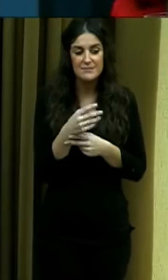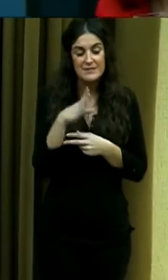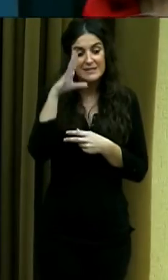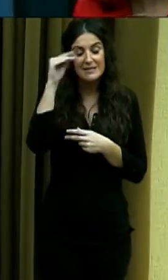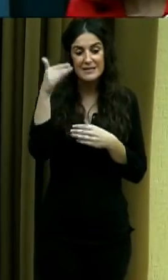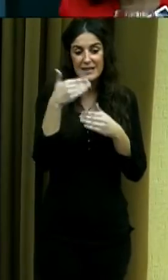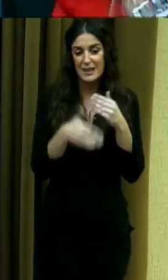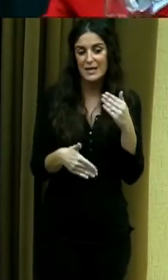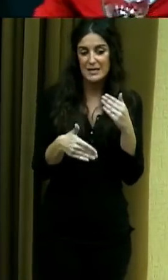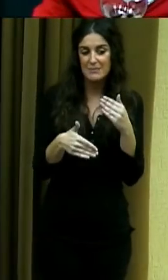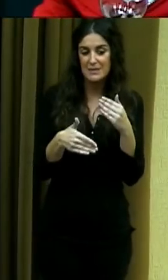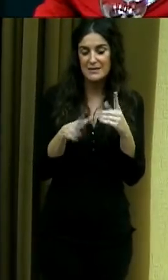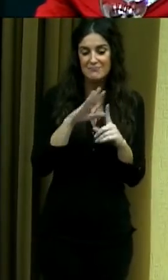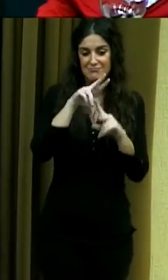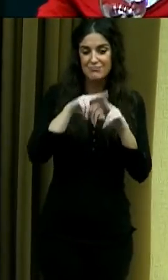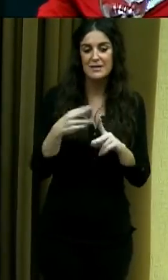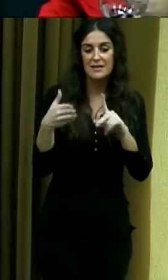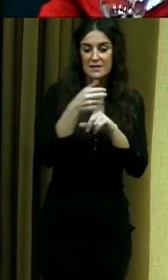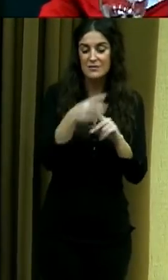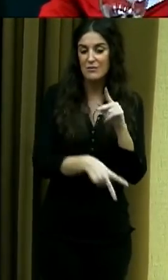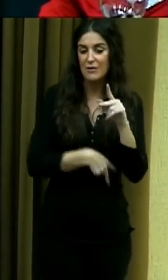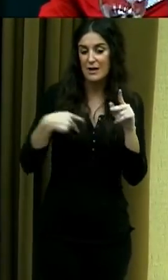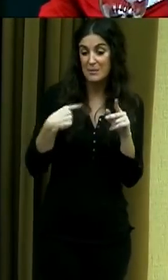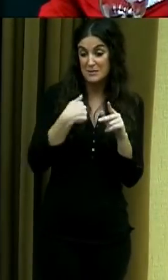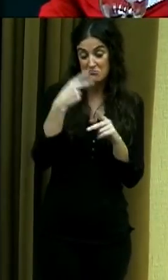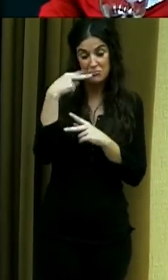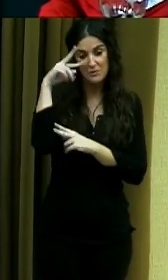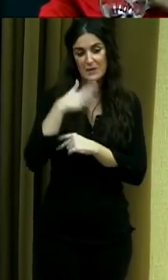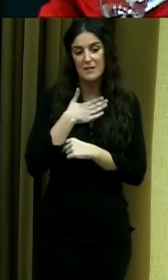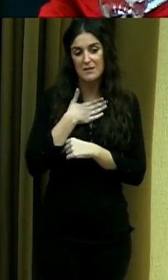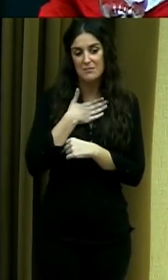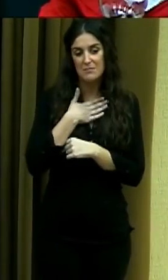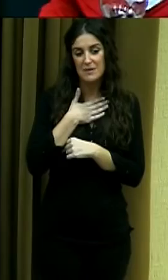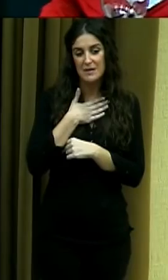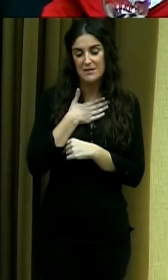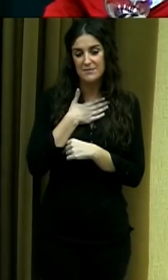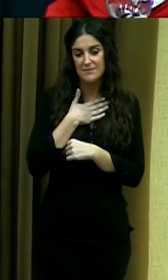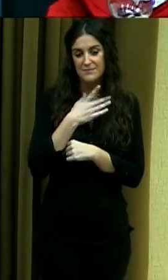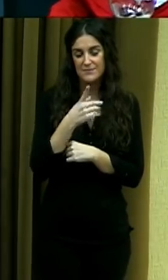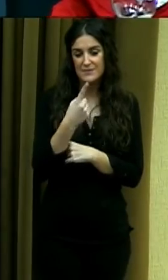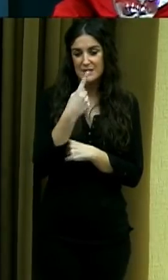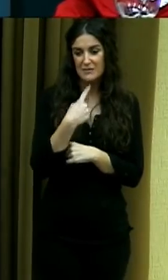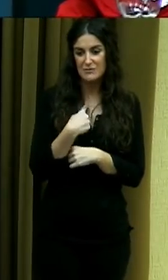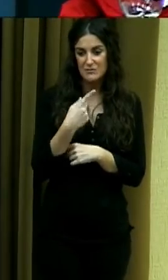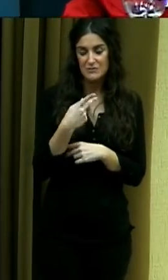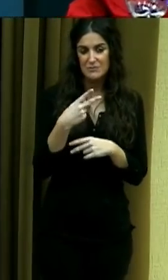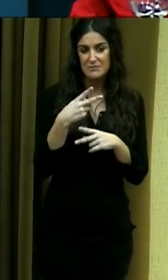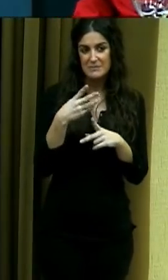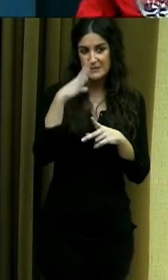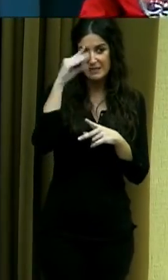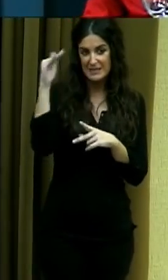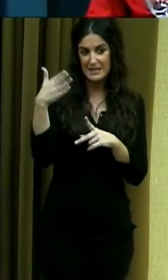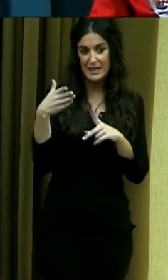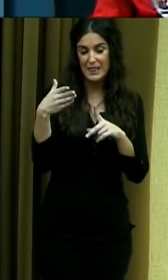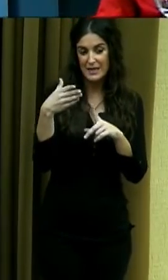Inteligencia límite, el diagnóstico, generalmente, yo por mi experiencia, que nos venga a nosotros alguien diagnosticado de inteligencia límite,